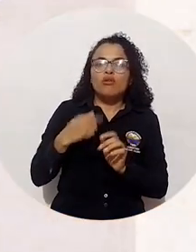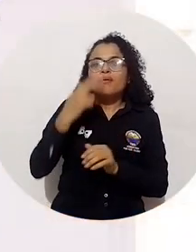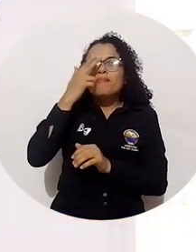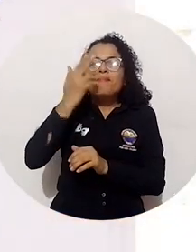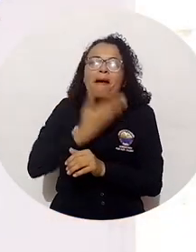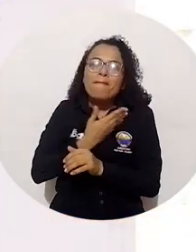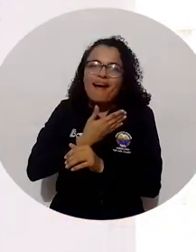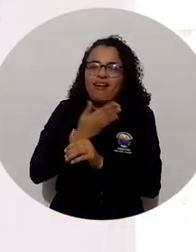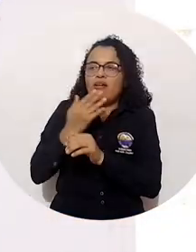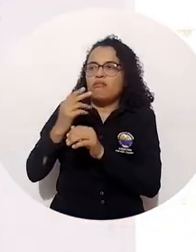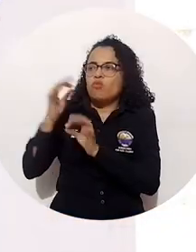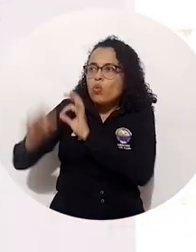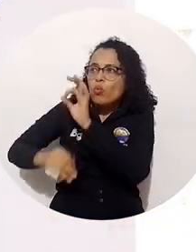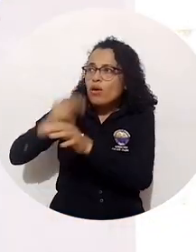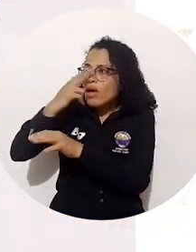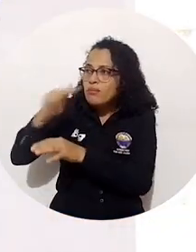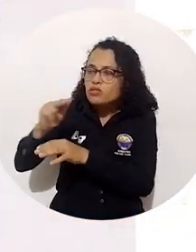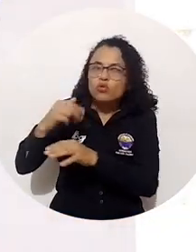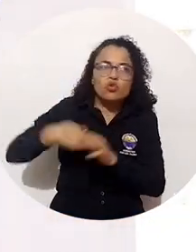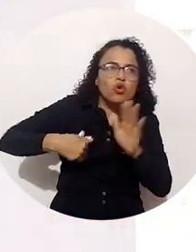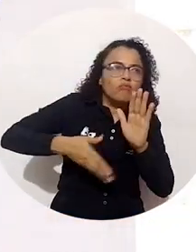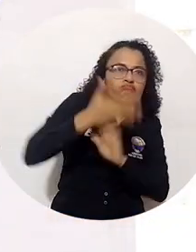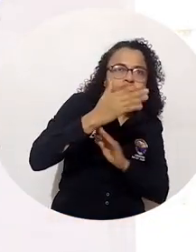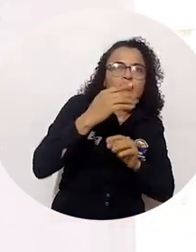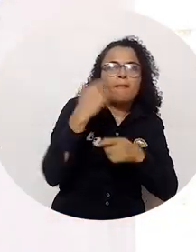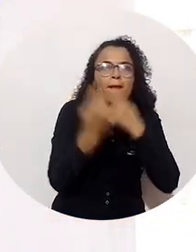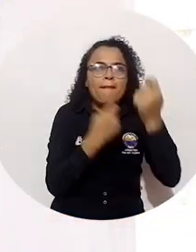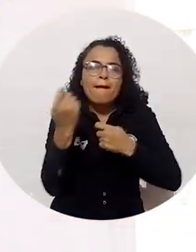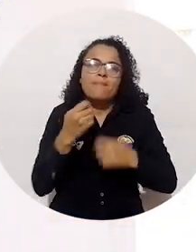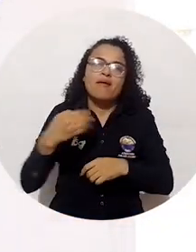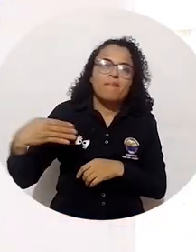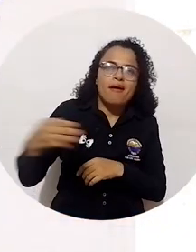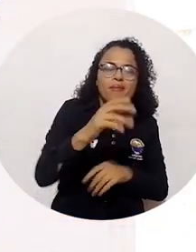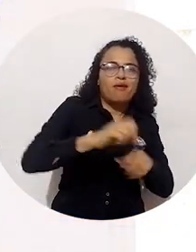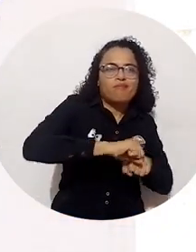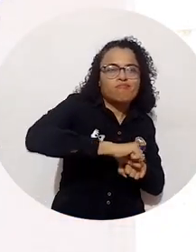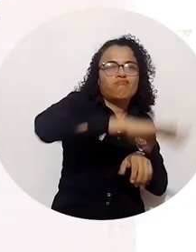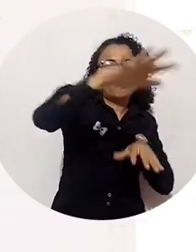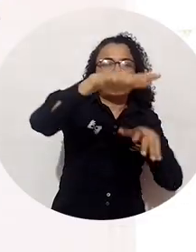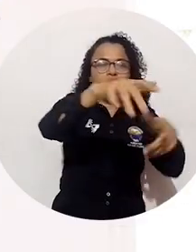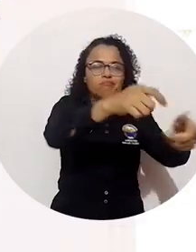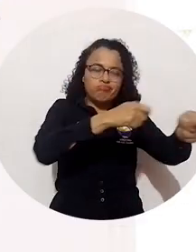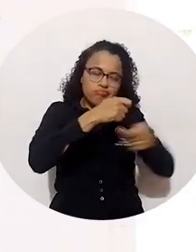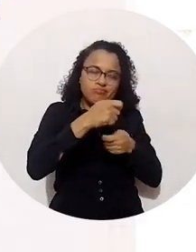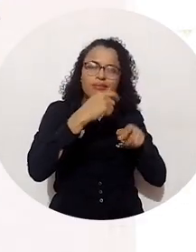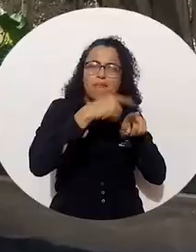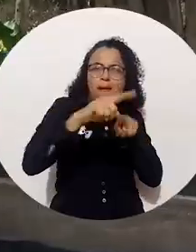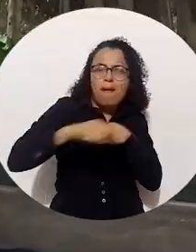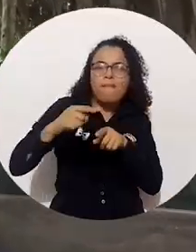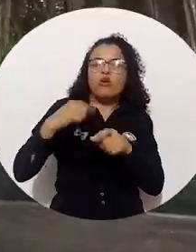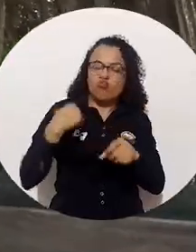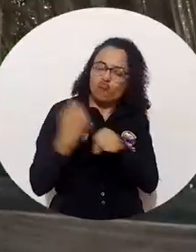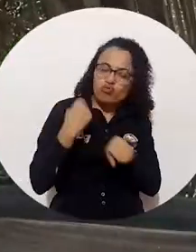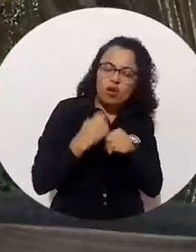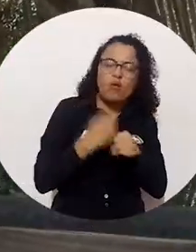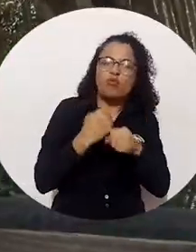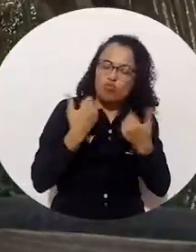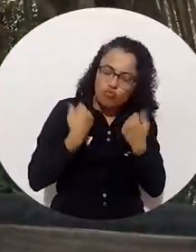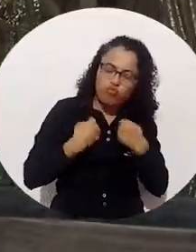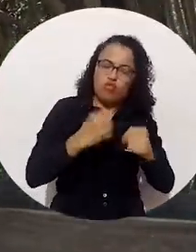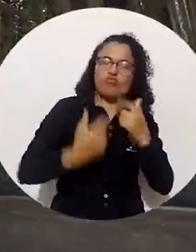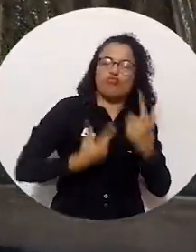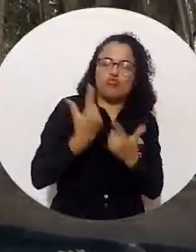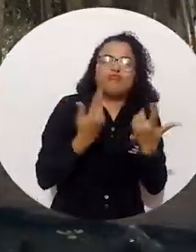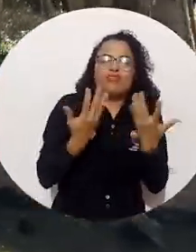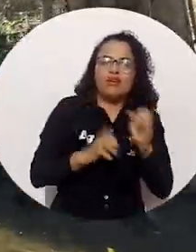mamá y yo vendía pescado, yo sé pescar, sé canaletear, sé tirar un trasmayo, sé tirar una atarraya, pero con muchas ganas de salir